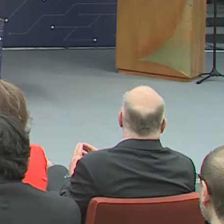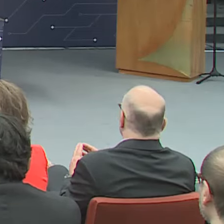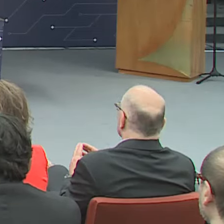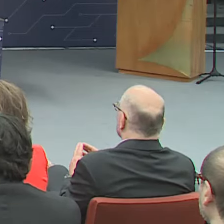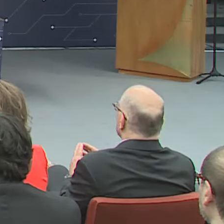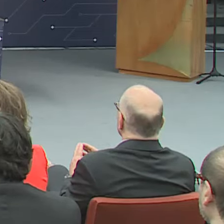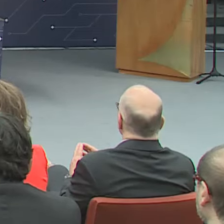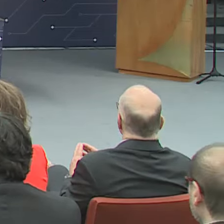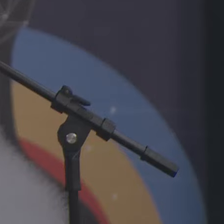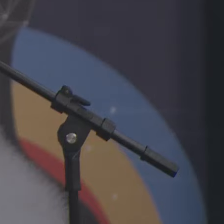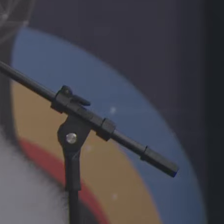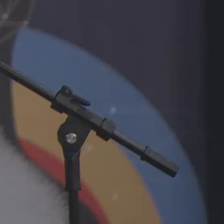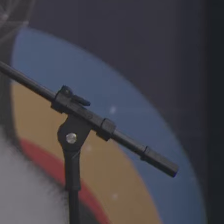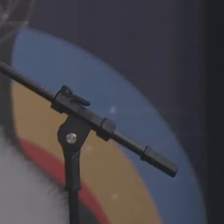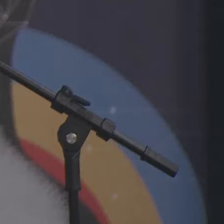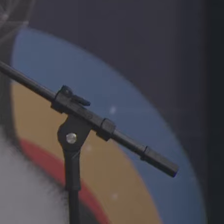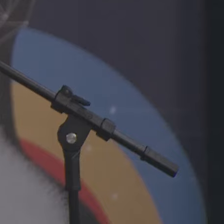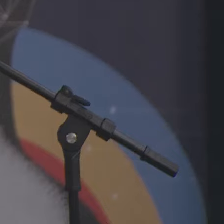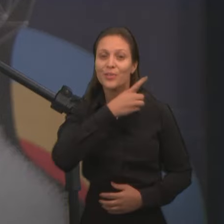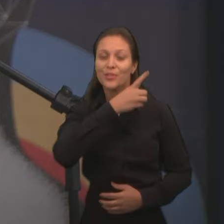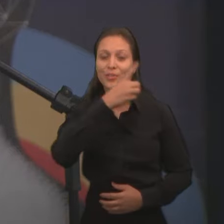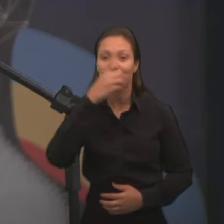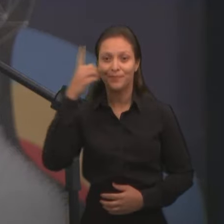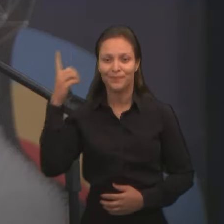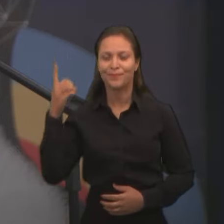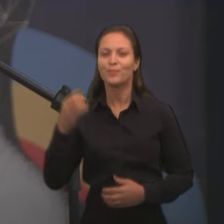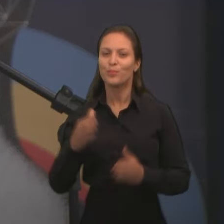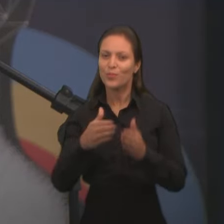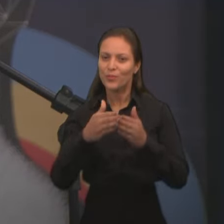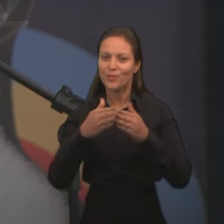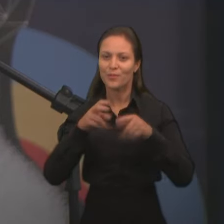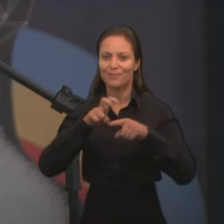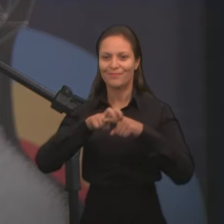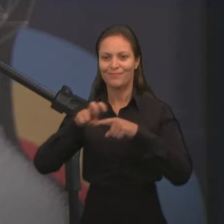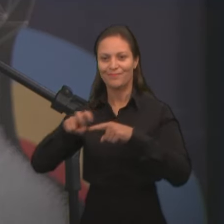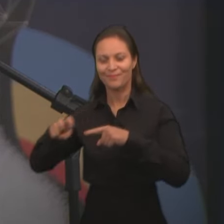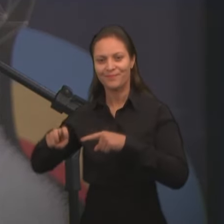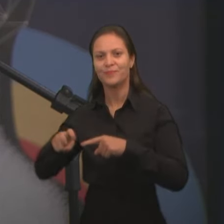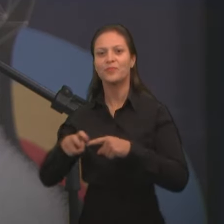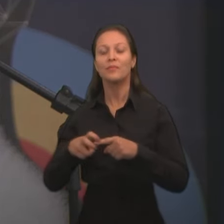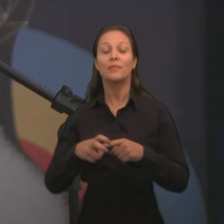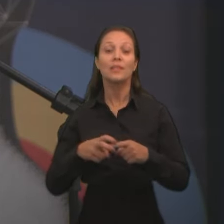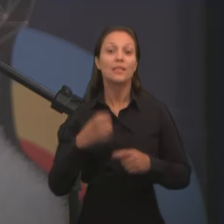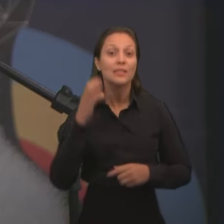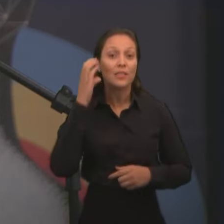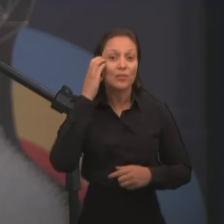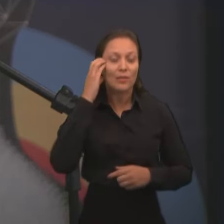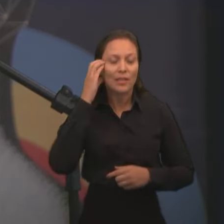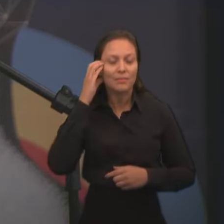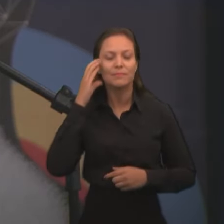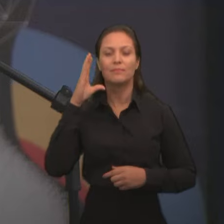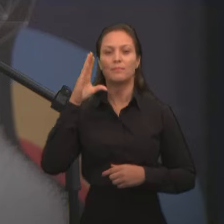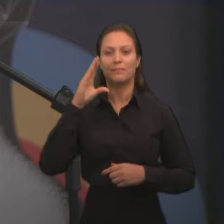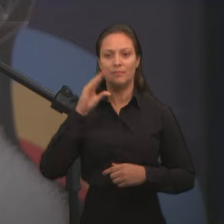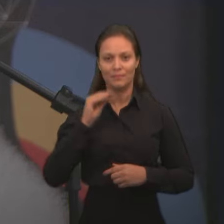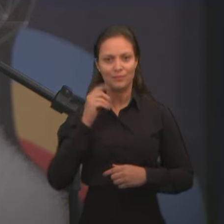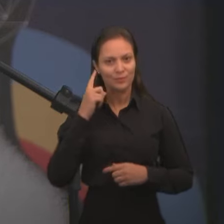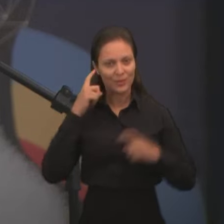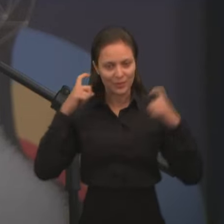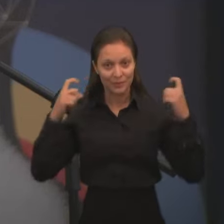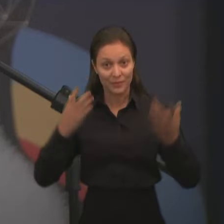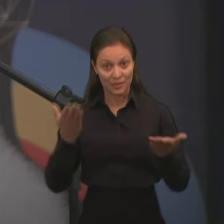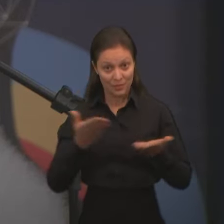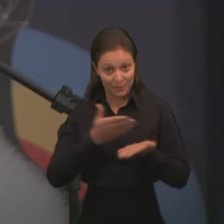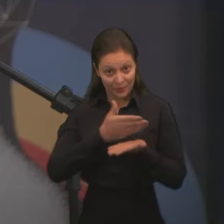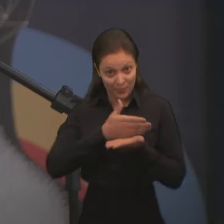Senhoras e senhores, bom dia. Senhoras e senhores, bom dia. Por favor, podem sentar-se, apaguem os, coloquem os